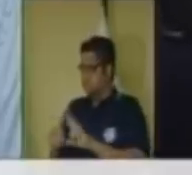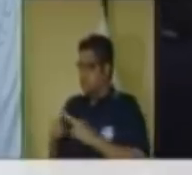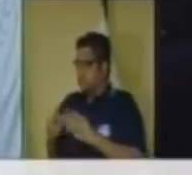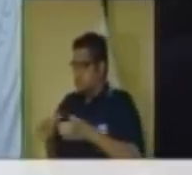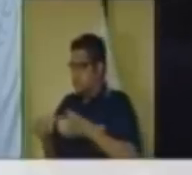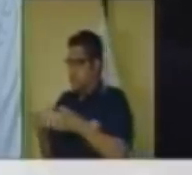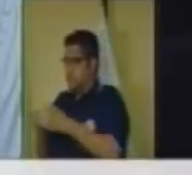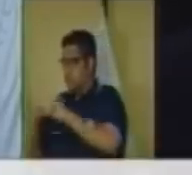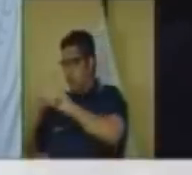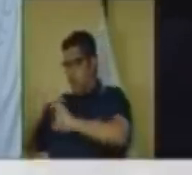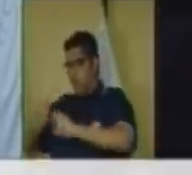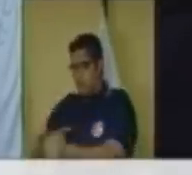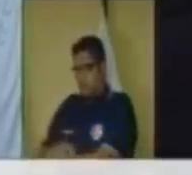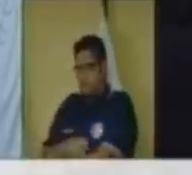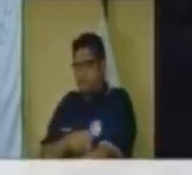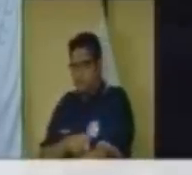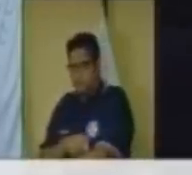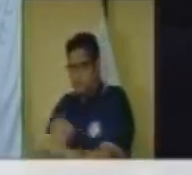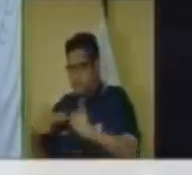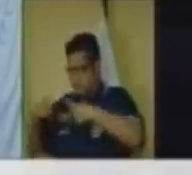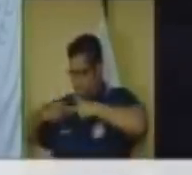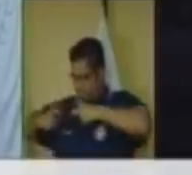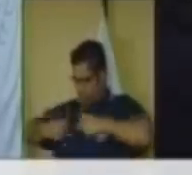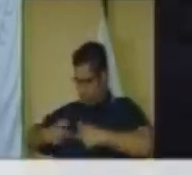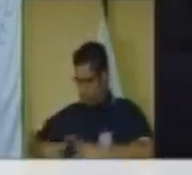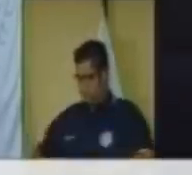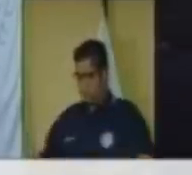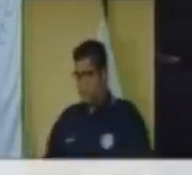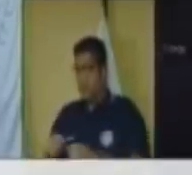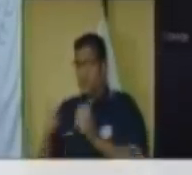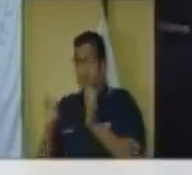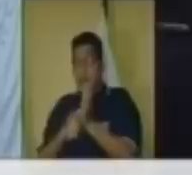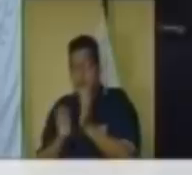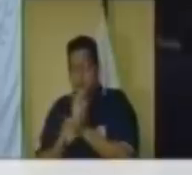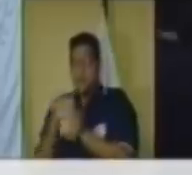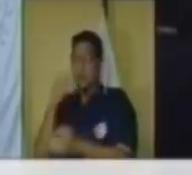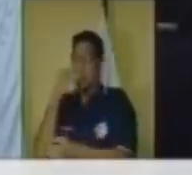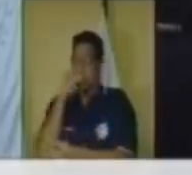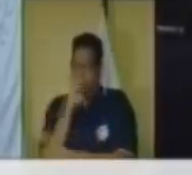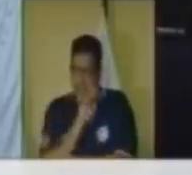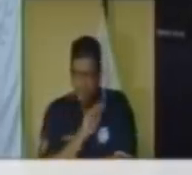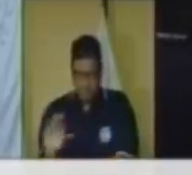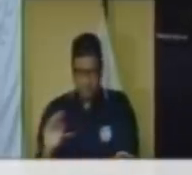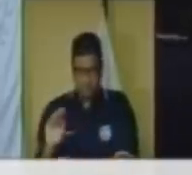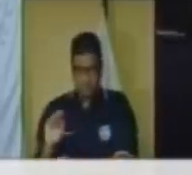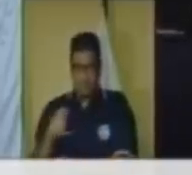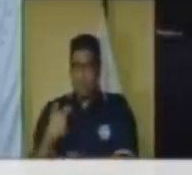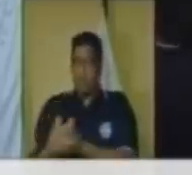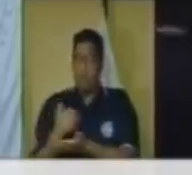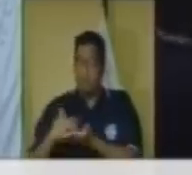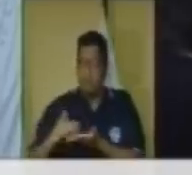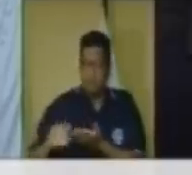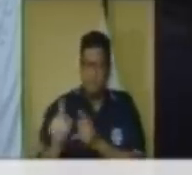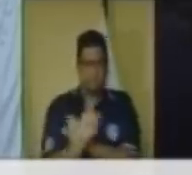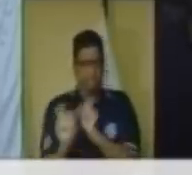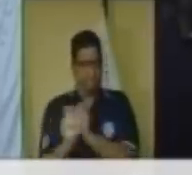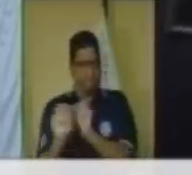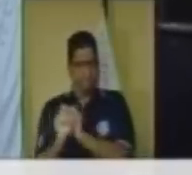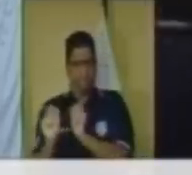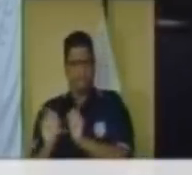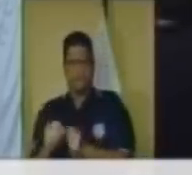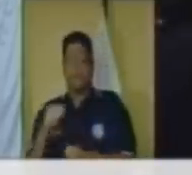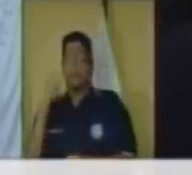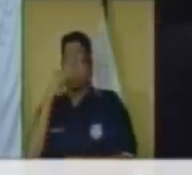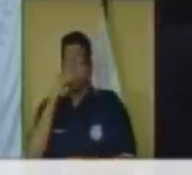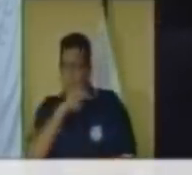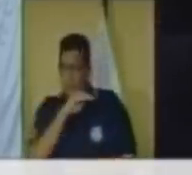Salud. Los exámenes o pruebas gratuitas para detectar el virus COVID-19 únicamente las